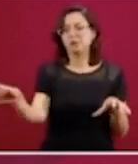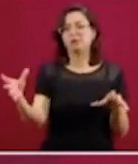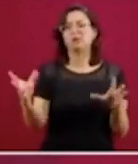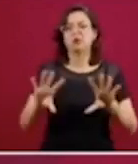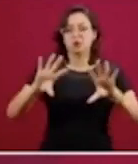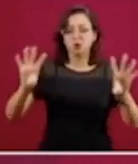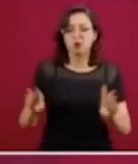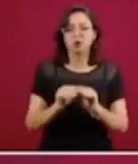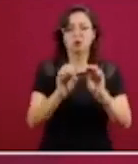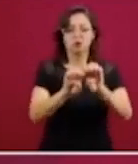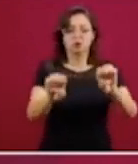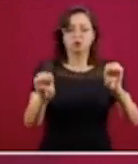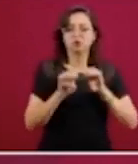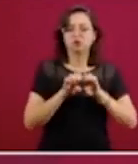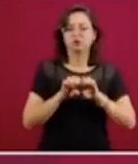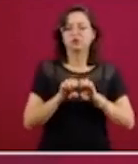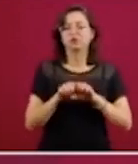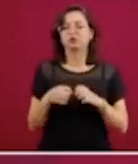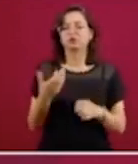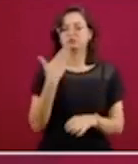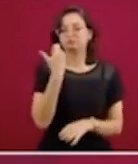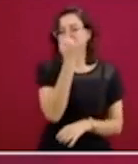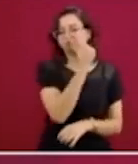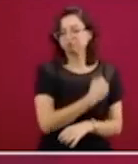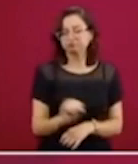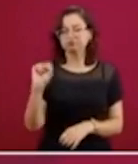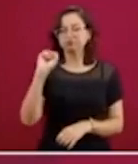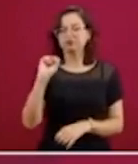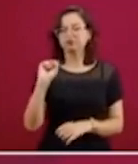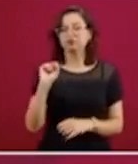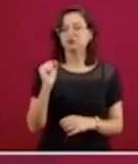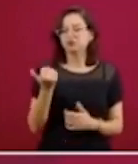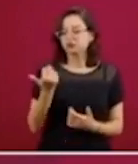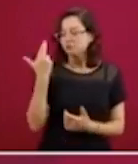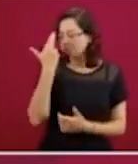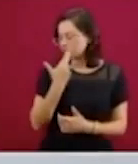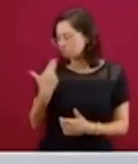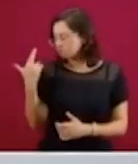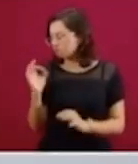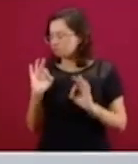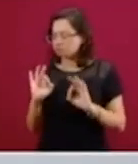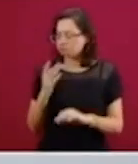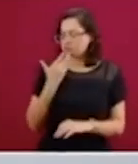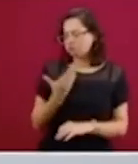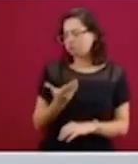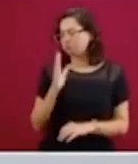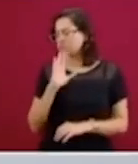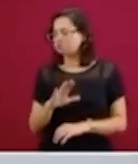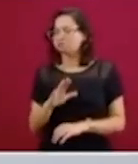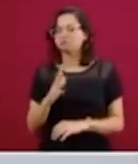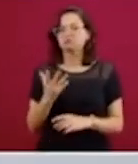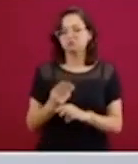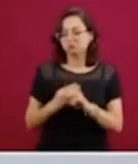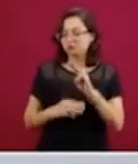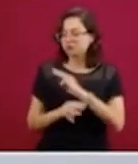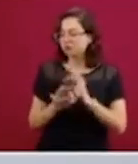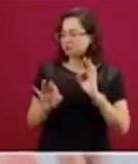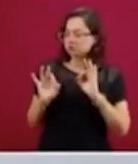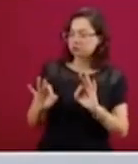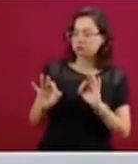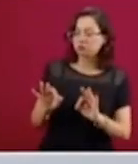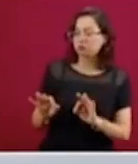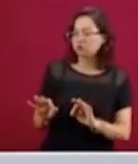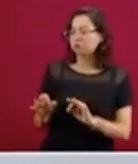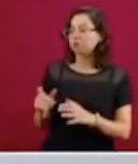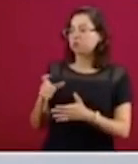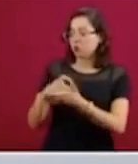integra los equipos técnicos, los equipos de especialistas que dan la opinión técnica respecto a los insumos antes